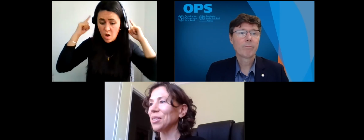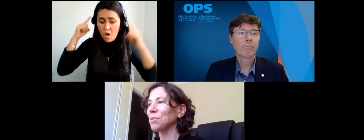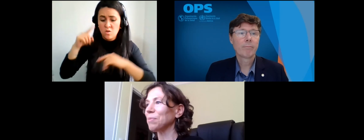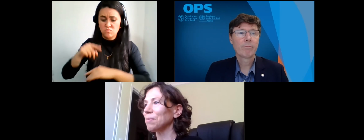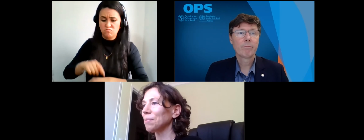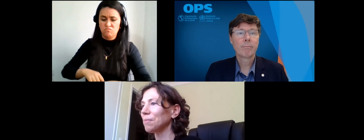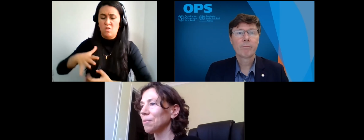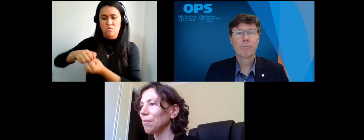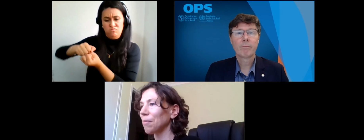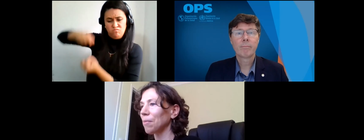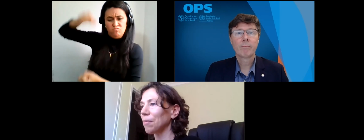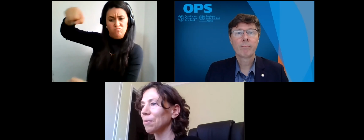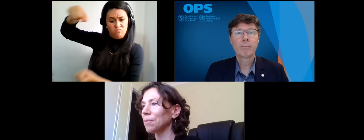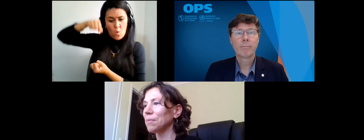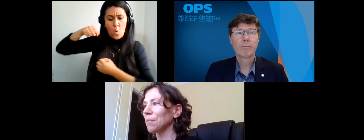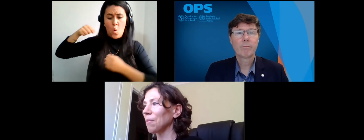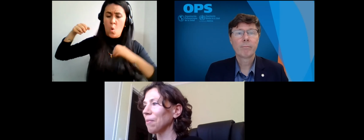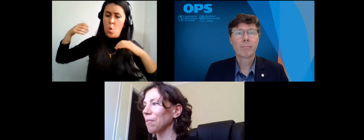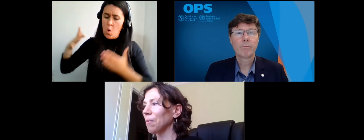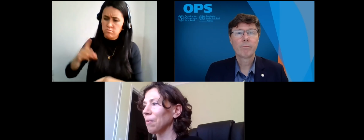Theodora. Muchas gracias.